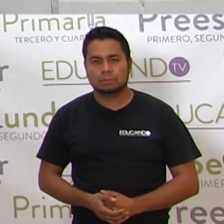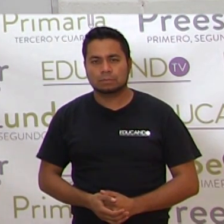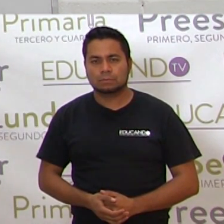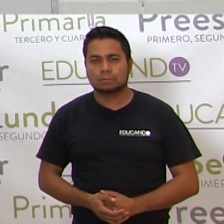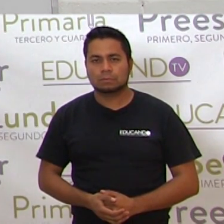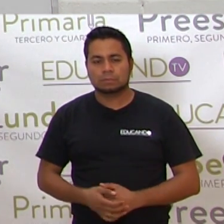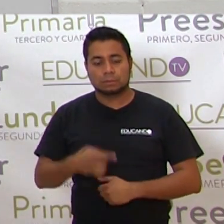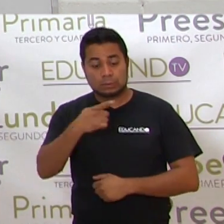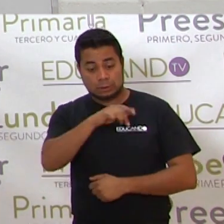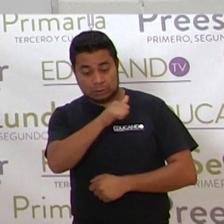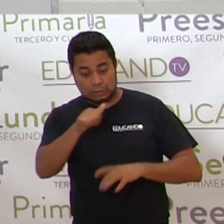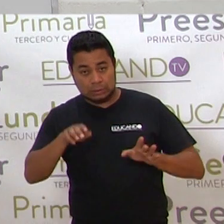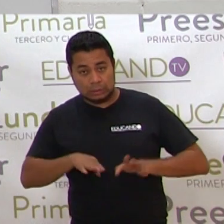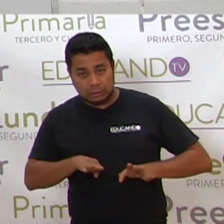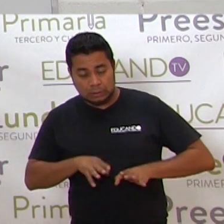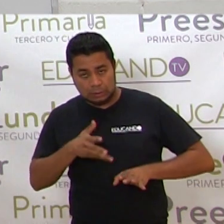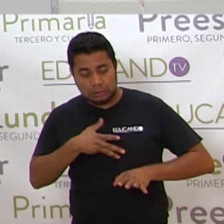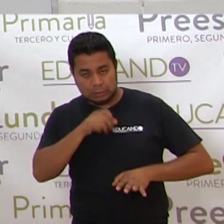los